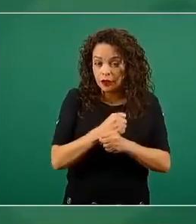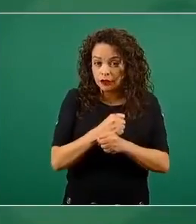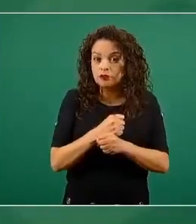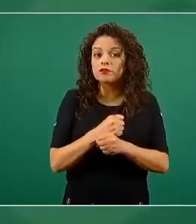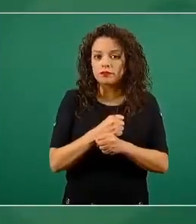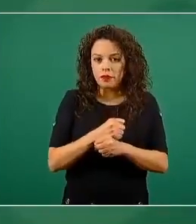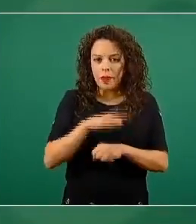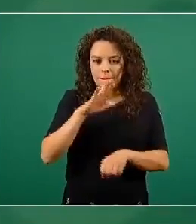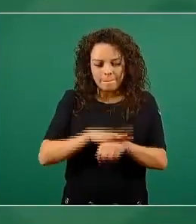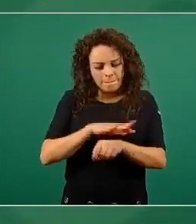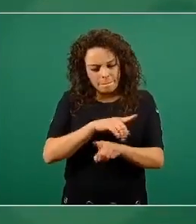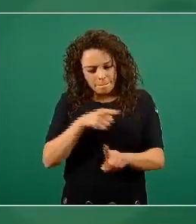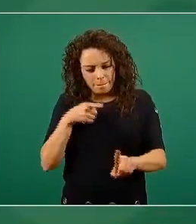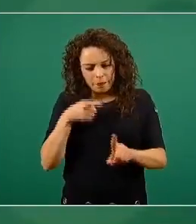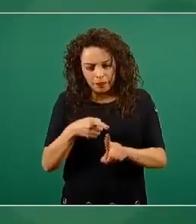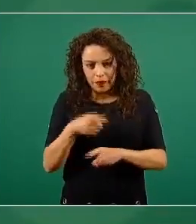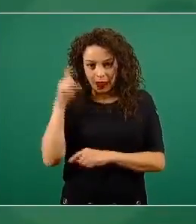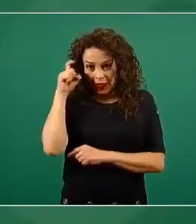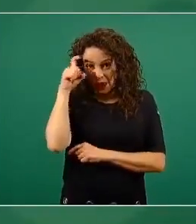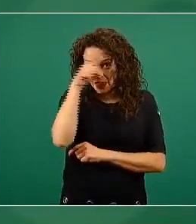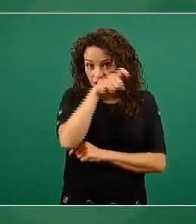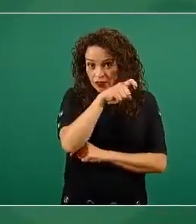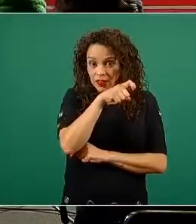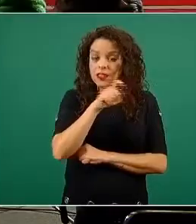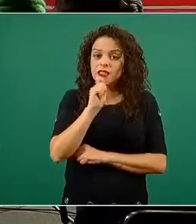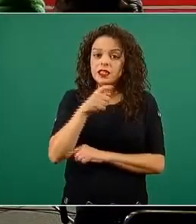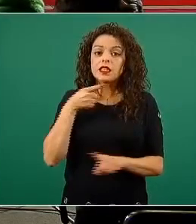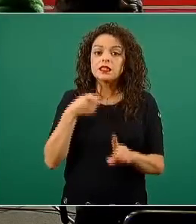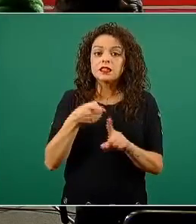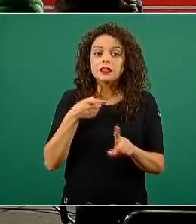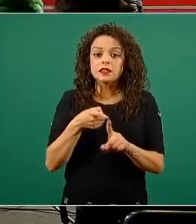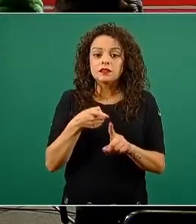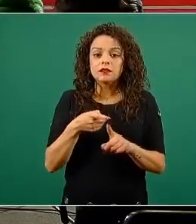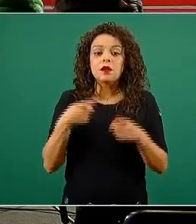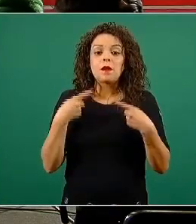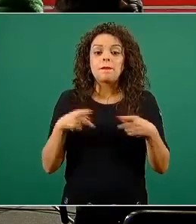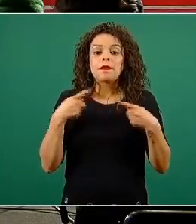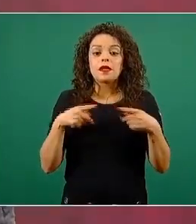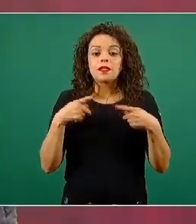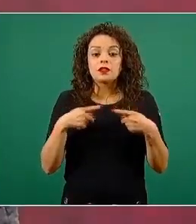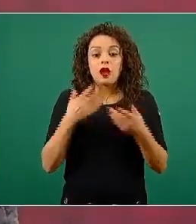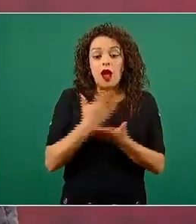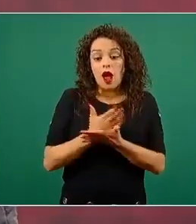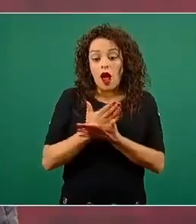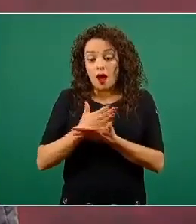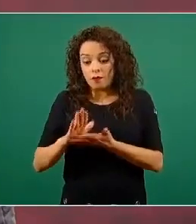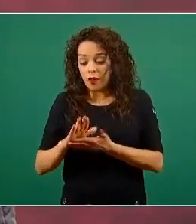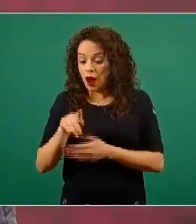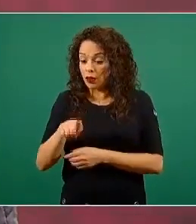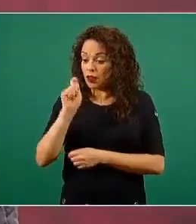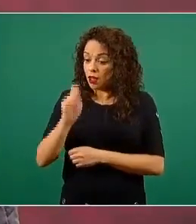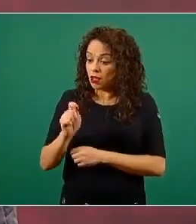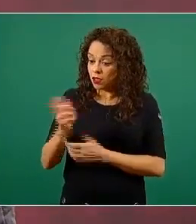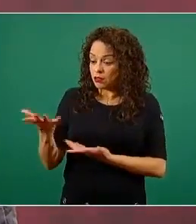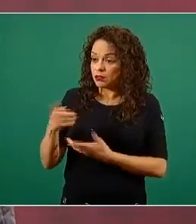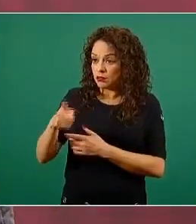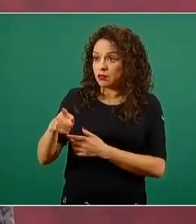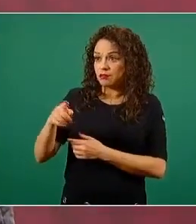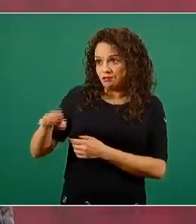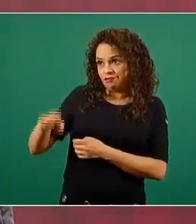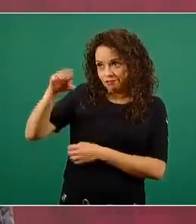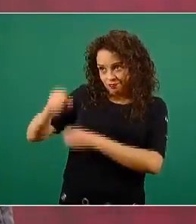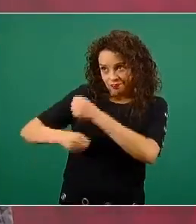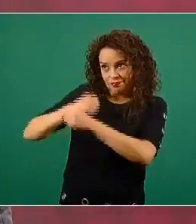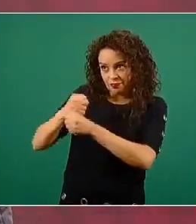más operativamente más difícil, preferentemente a las personas que además de pertenecer a ese grupo de edad, viven